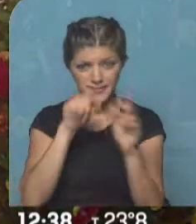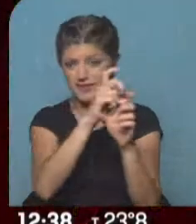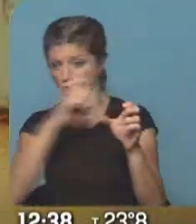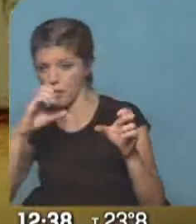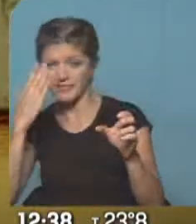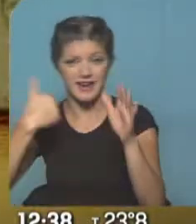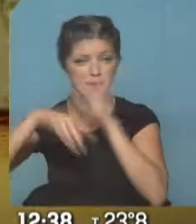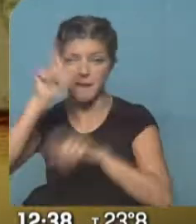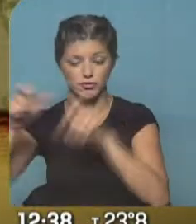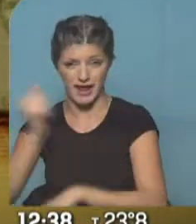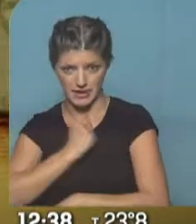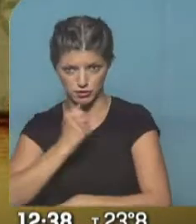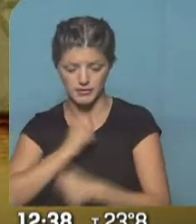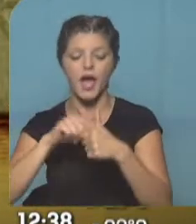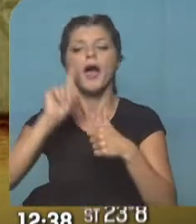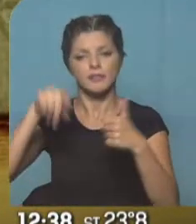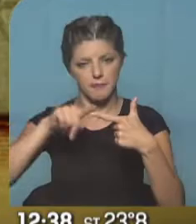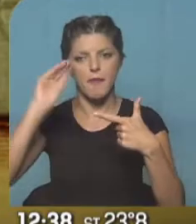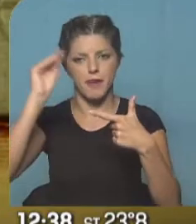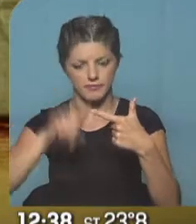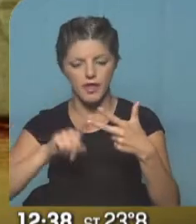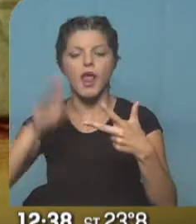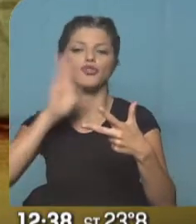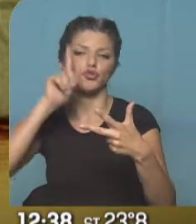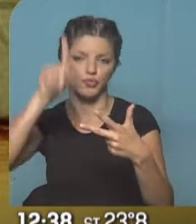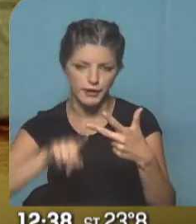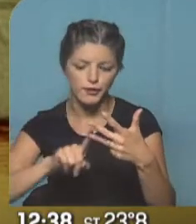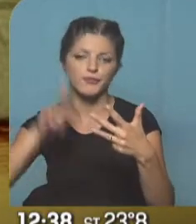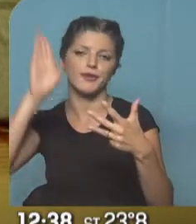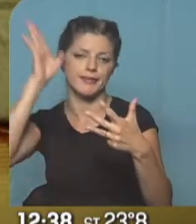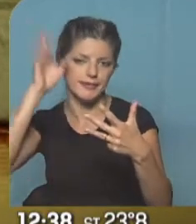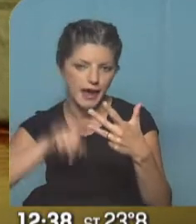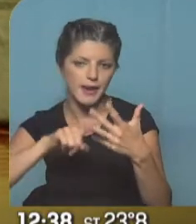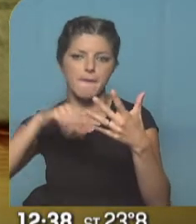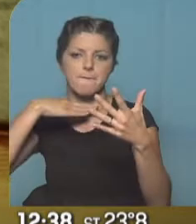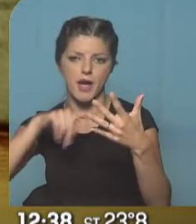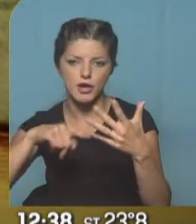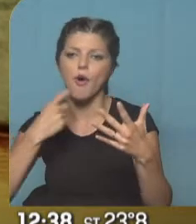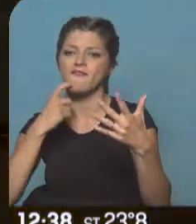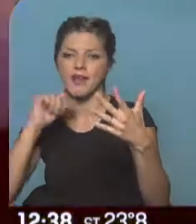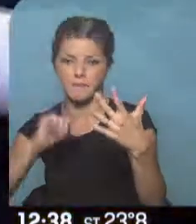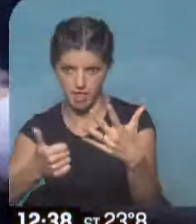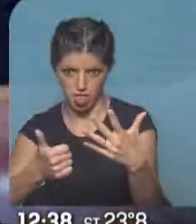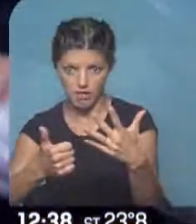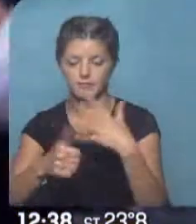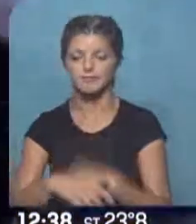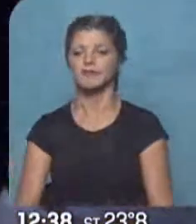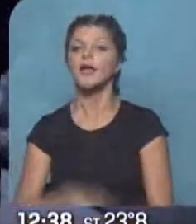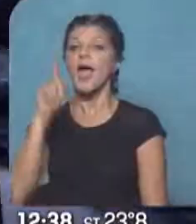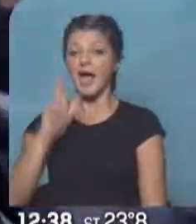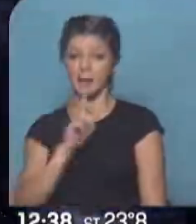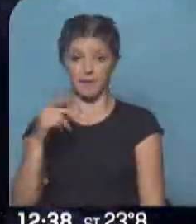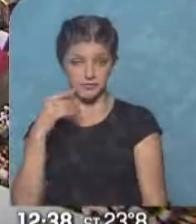que están Brasil, Estados Unidos, Italia, México y Filipinas. Francisco ya visitó